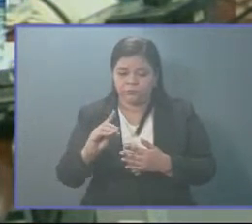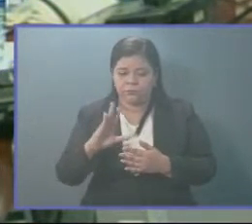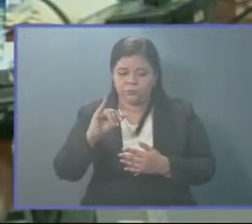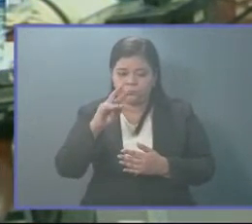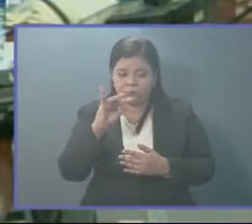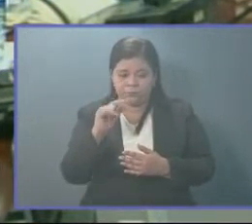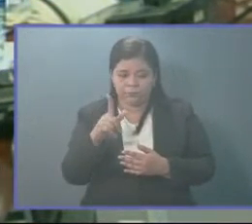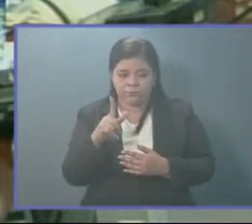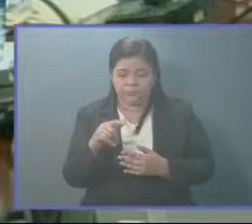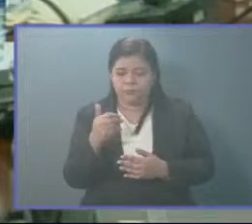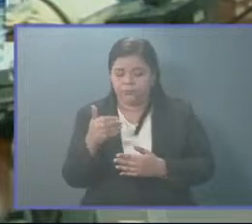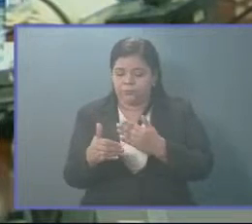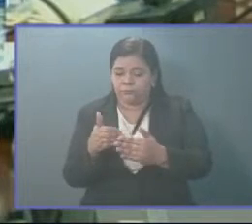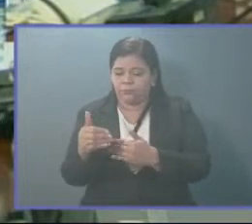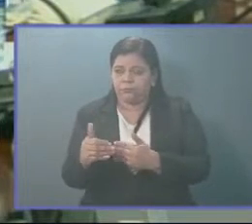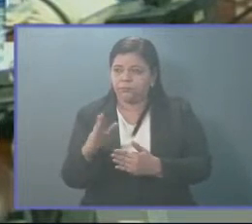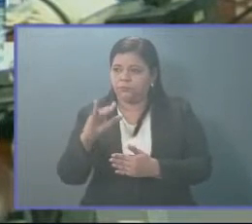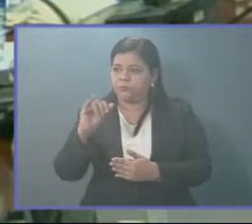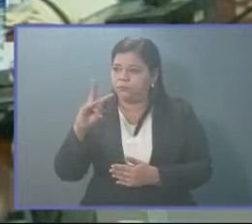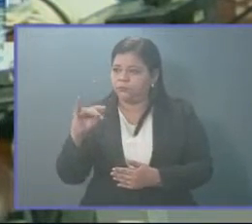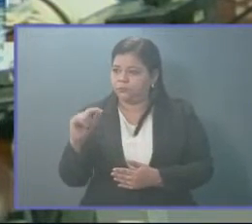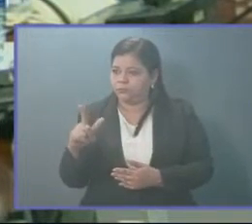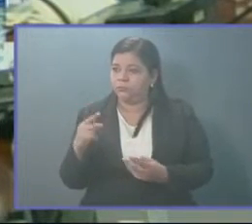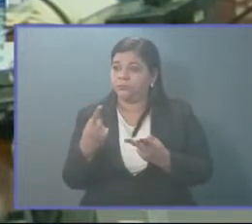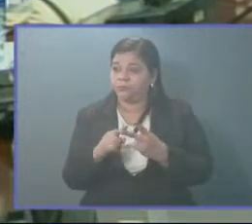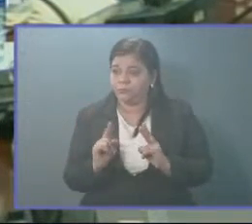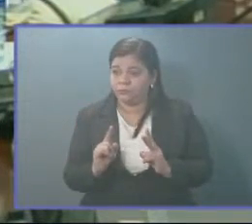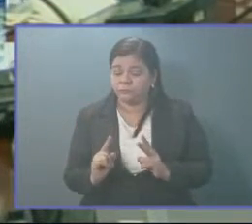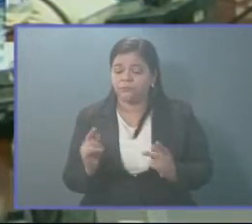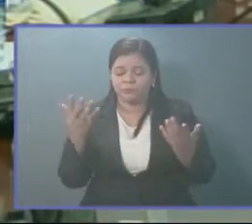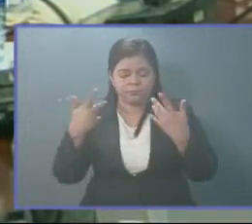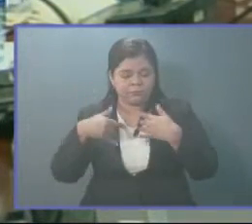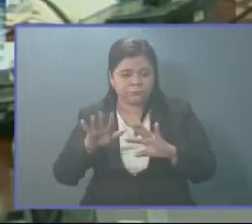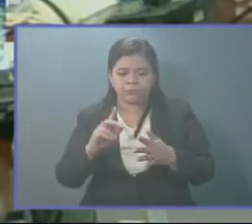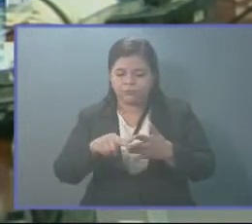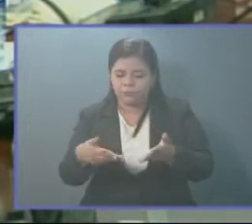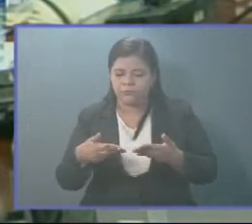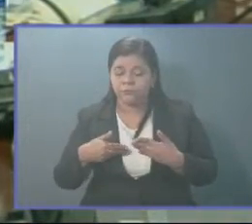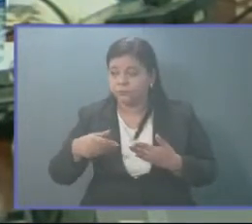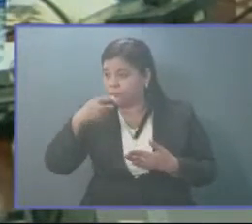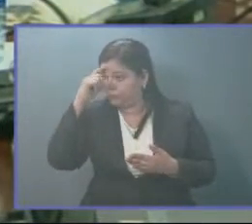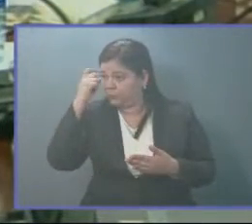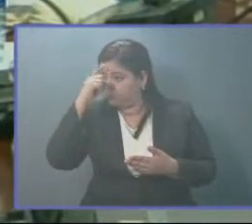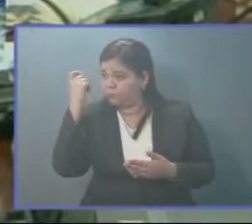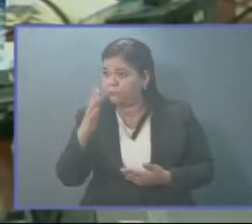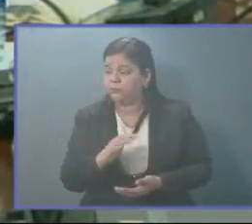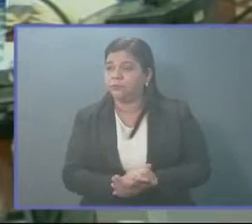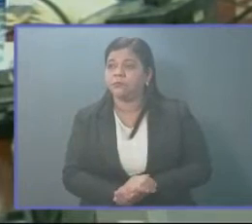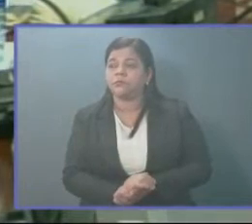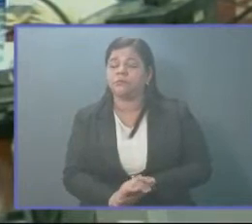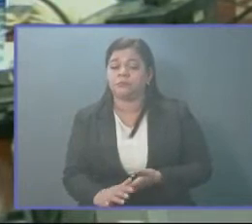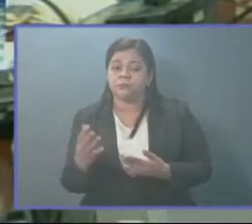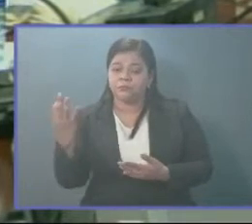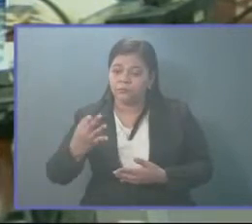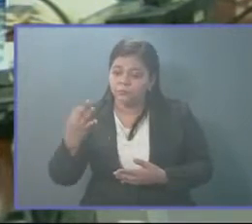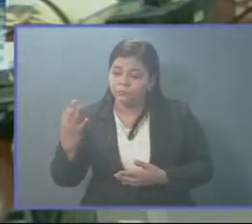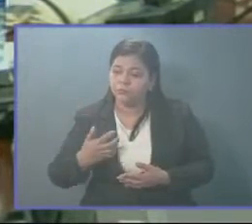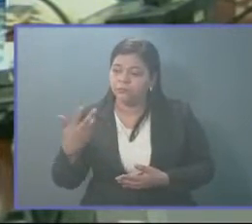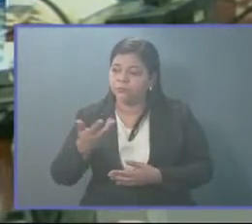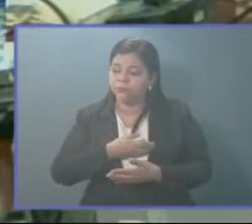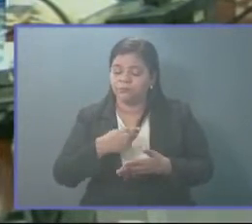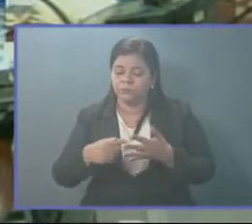Civil, Procesal Civil y Mercantil, pero por la naturaleza del derecho laboral es que se requiere un